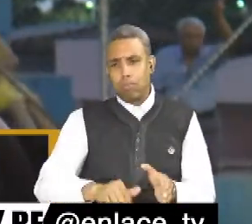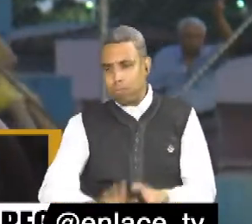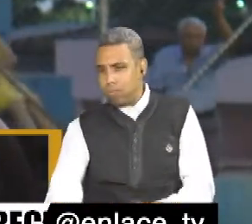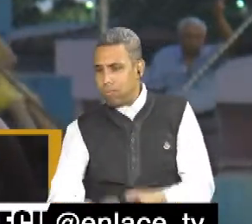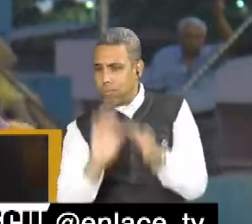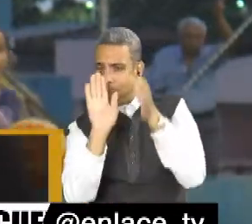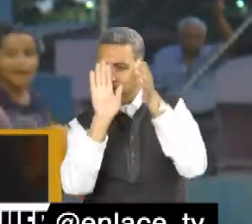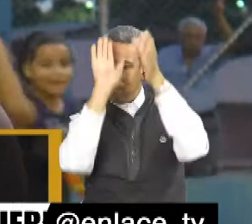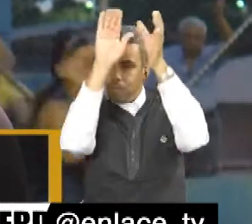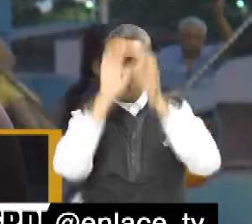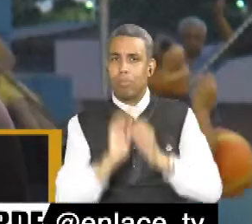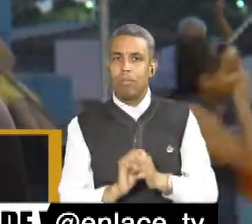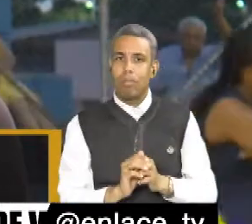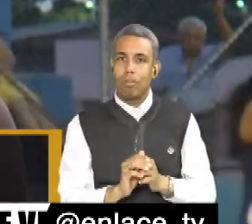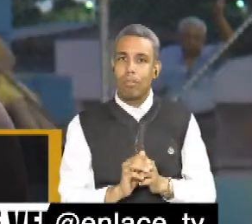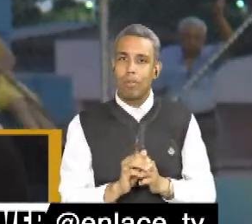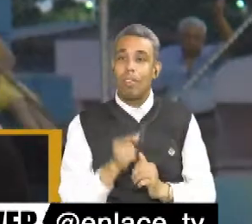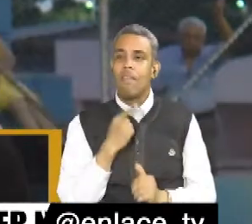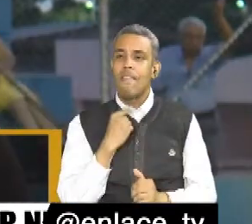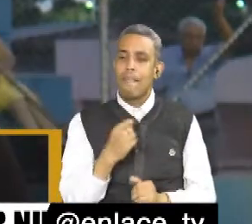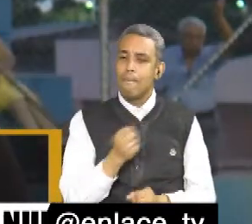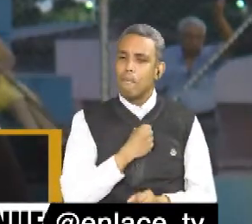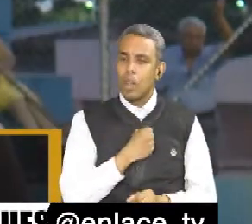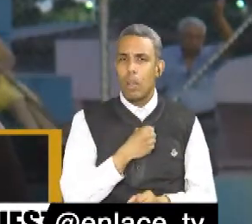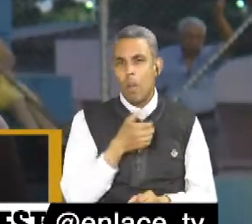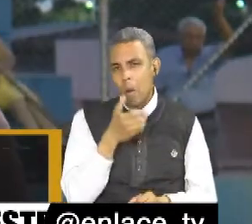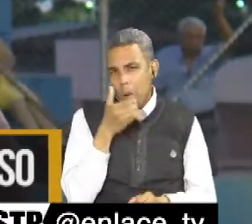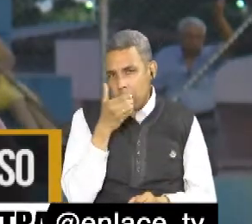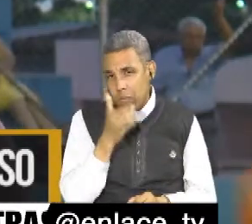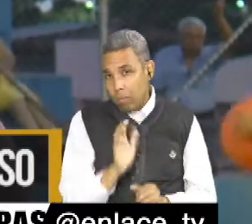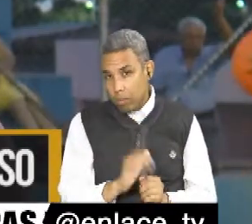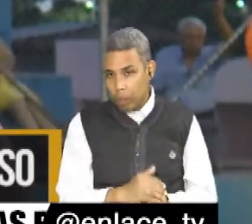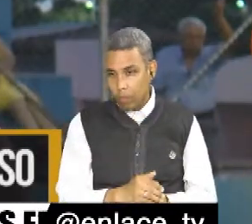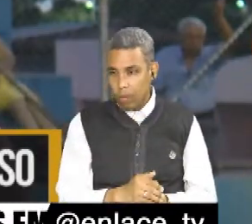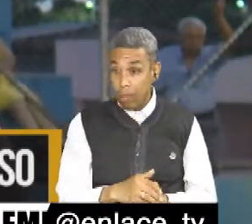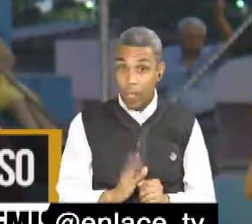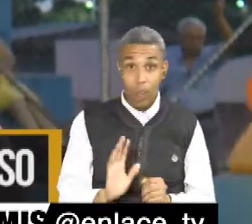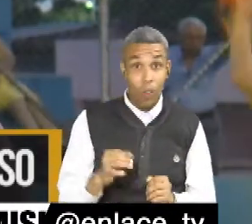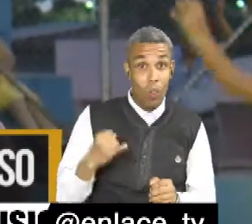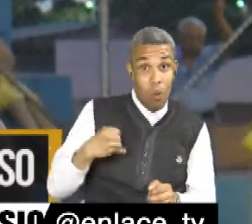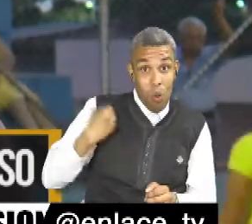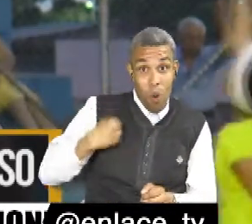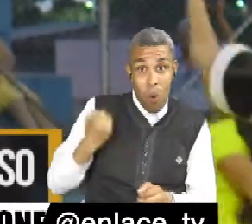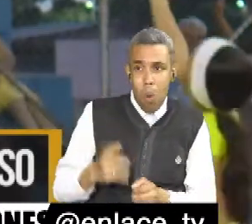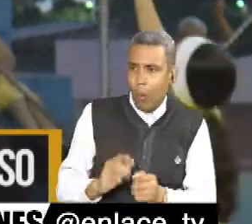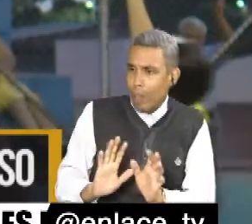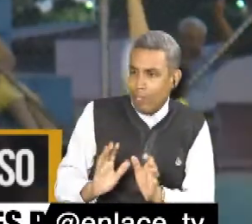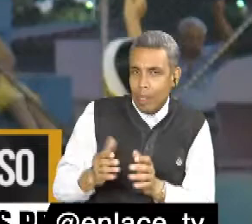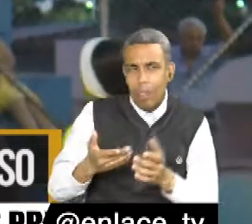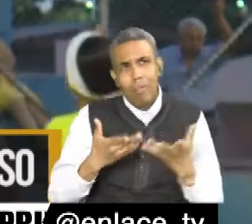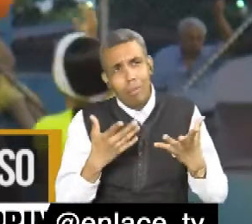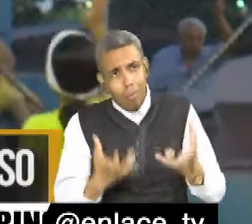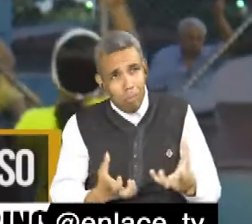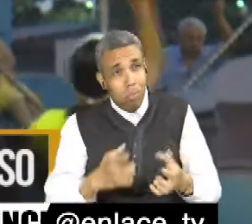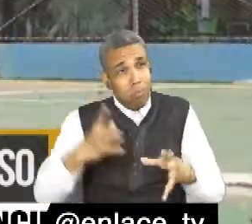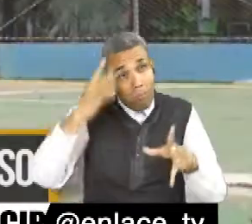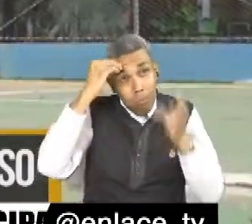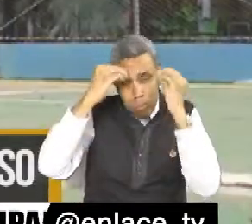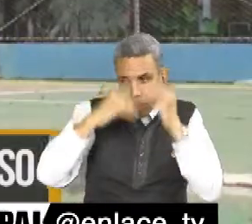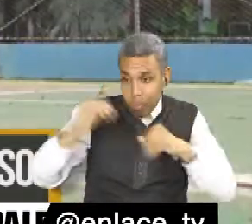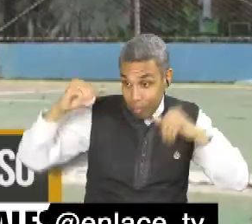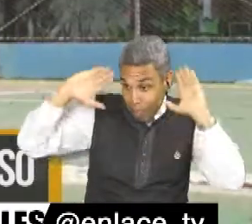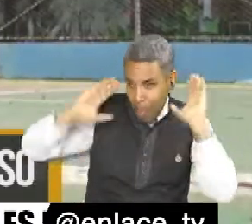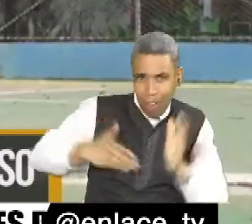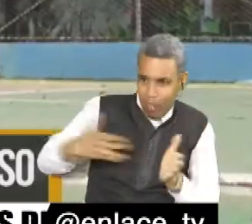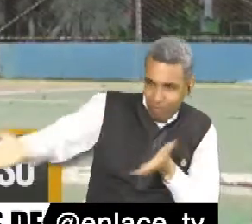poco. Entonces cualquier chico que entre en baloncesto es una estrella. Entonces hay que darle oportunidad también a otro deporte. La